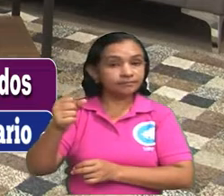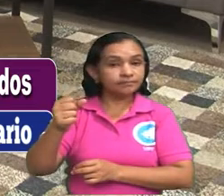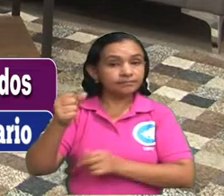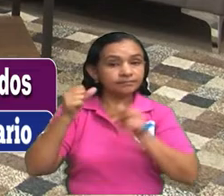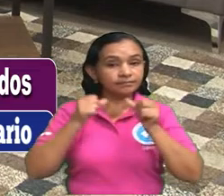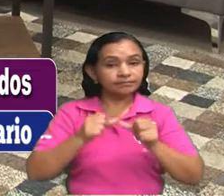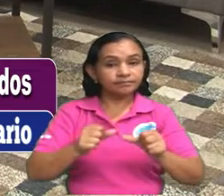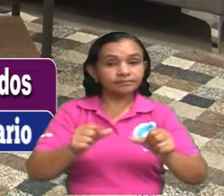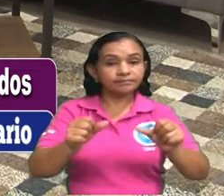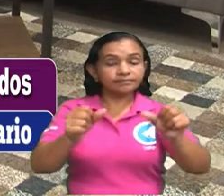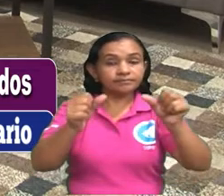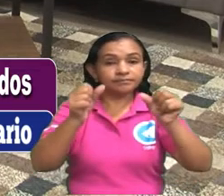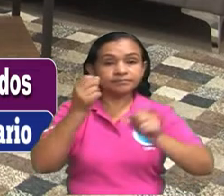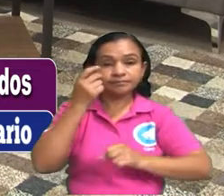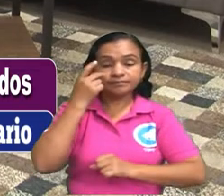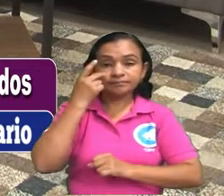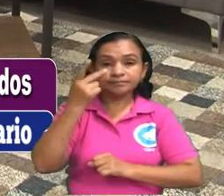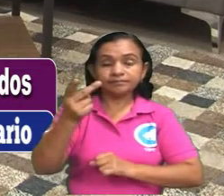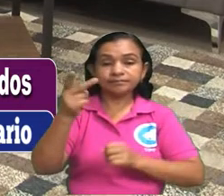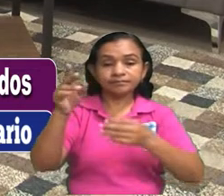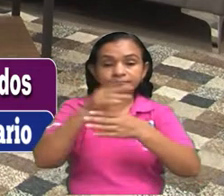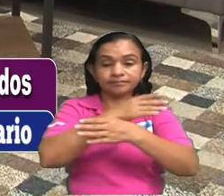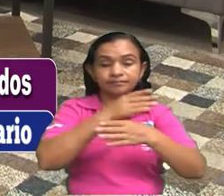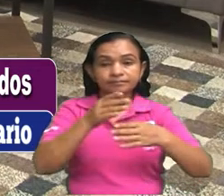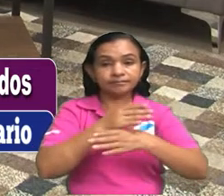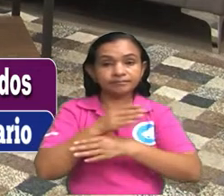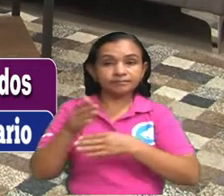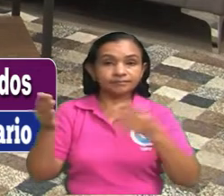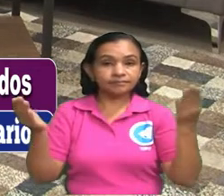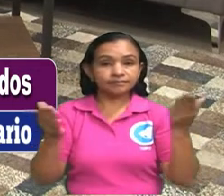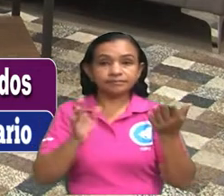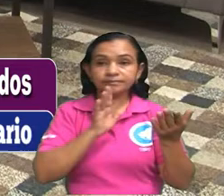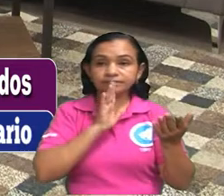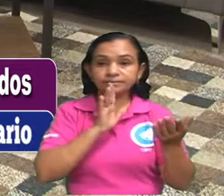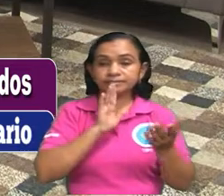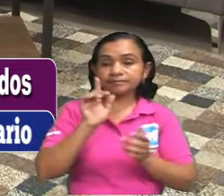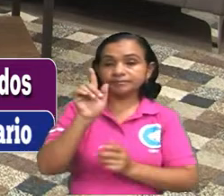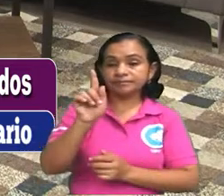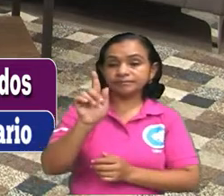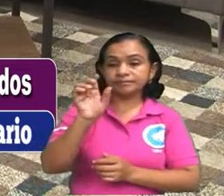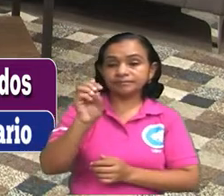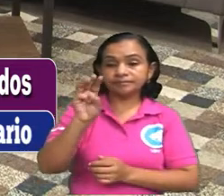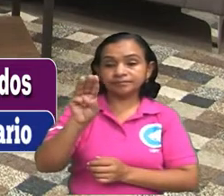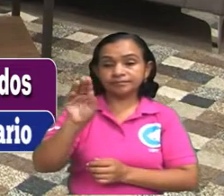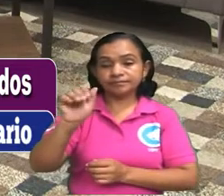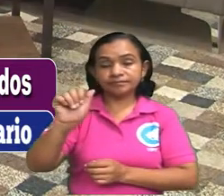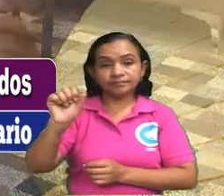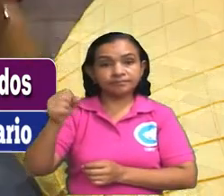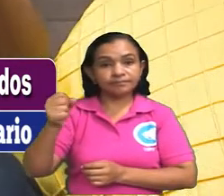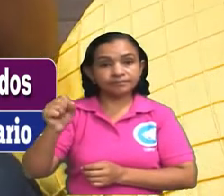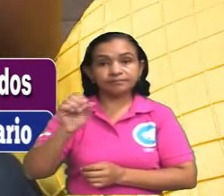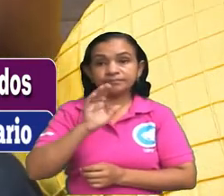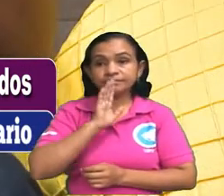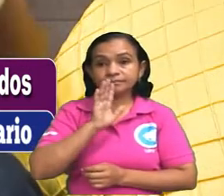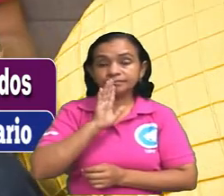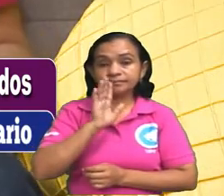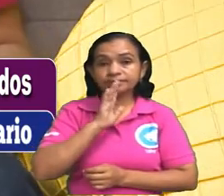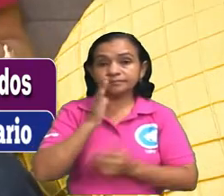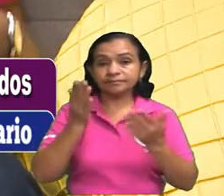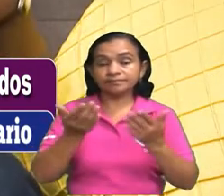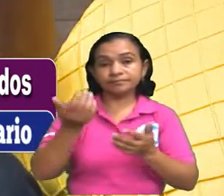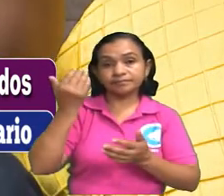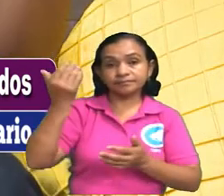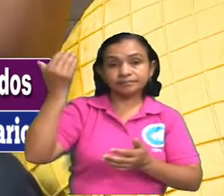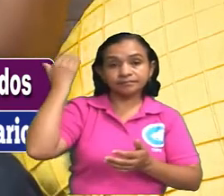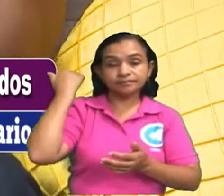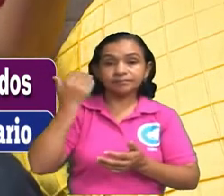continuar entendiendo esa perspectiva multidimensional, porque vaya, hablar de Tomás Borges, del comandante Tomás Borges, perdón, es hablar de historia,